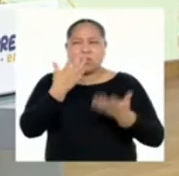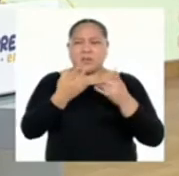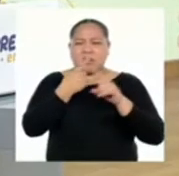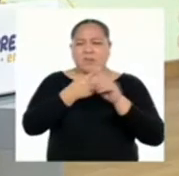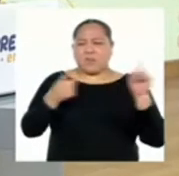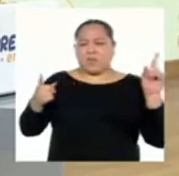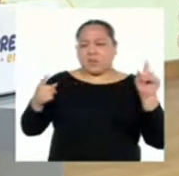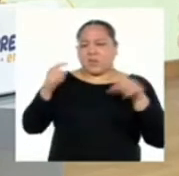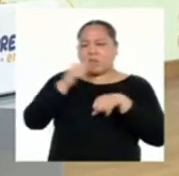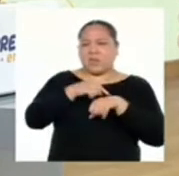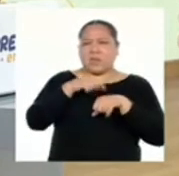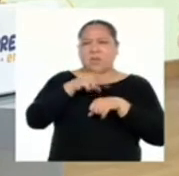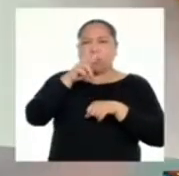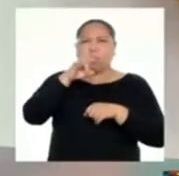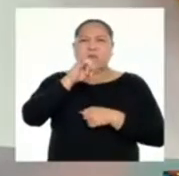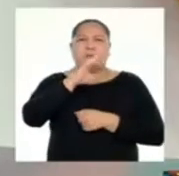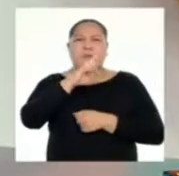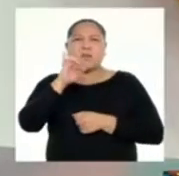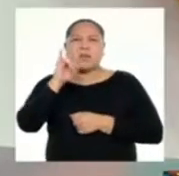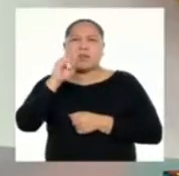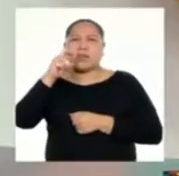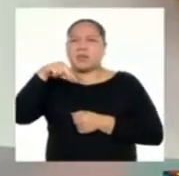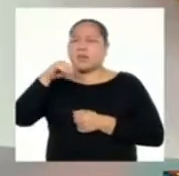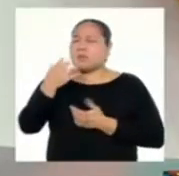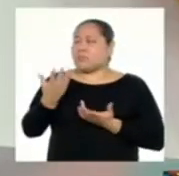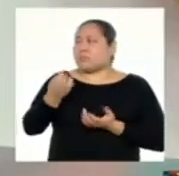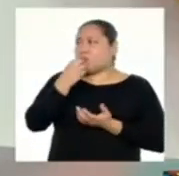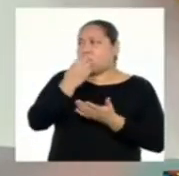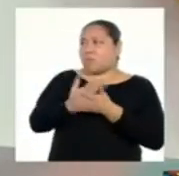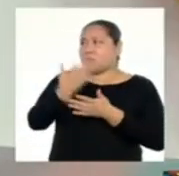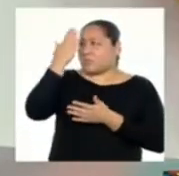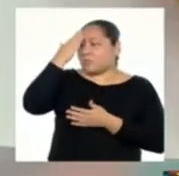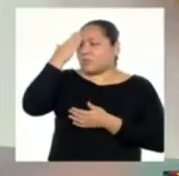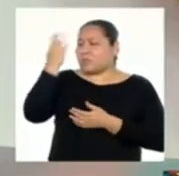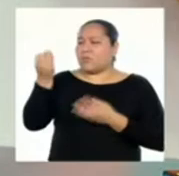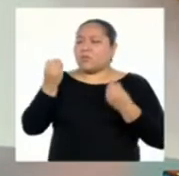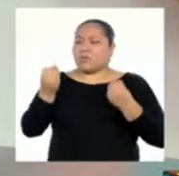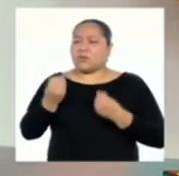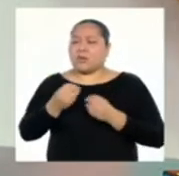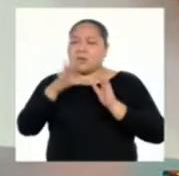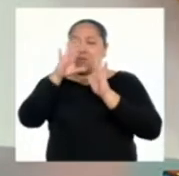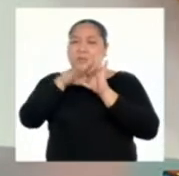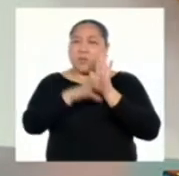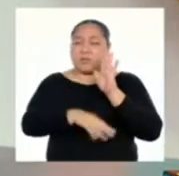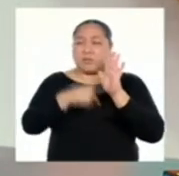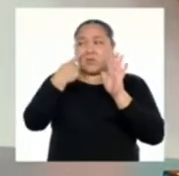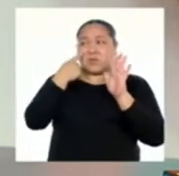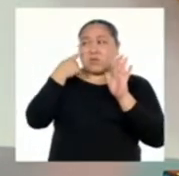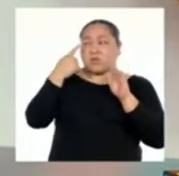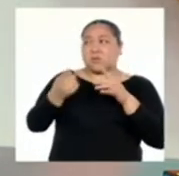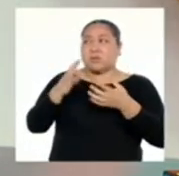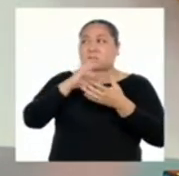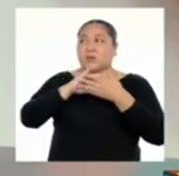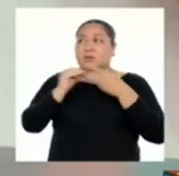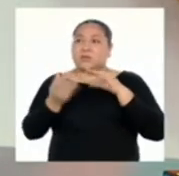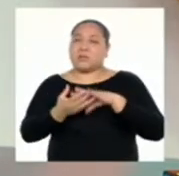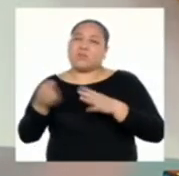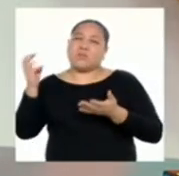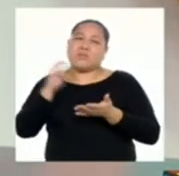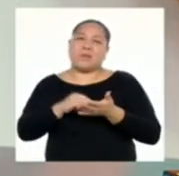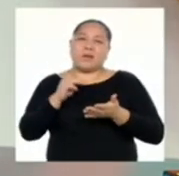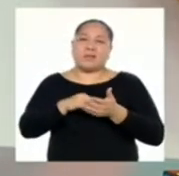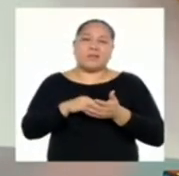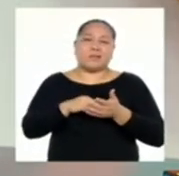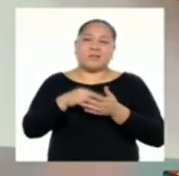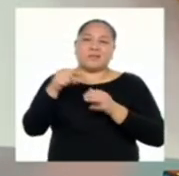la época del virreinato, por ejemplo? Sería bueno saberlo, porque mientras menos se conoce sobre la historia, más